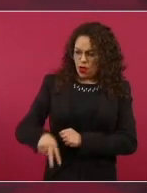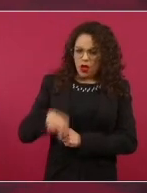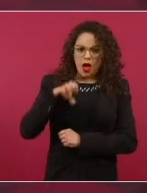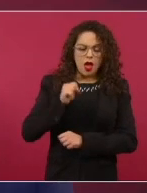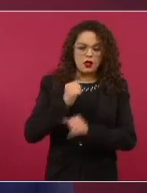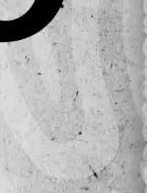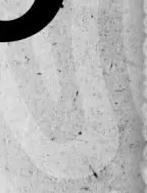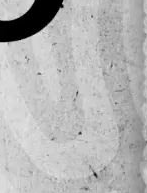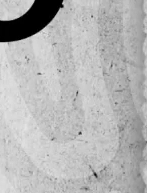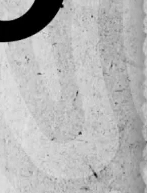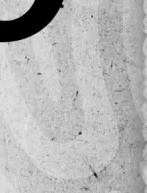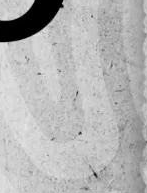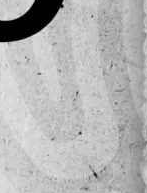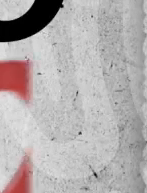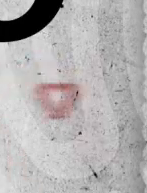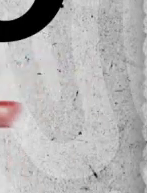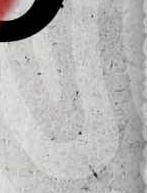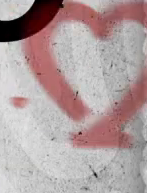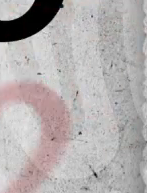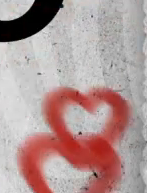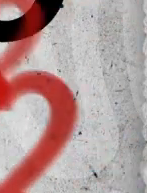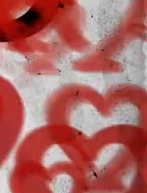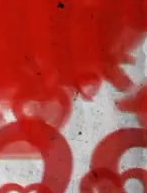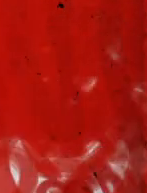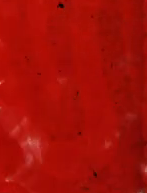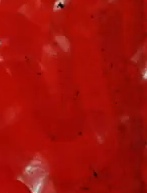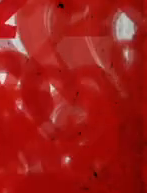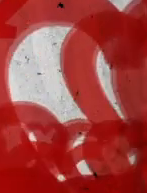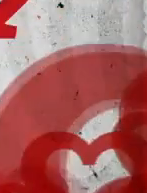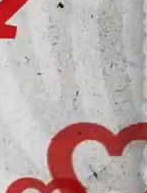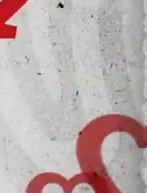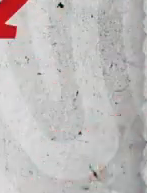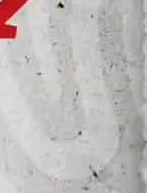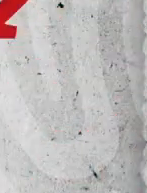soberano. También